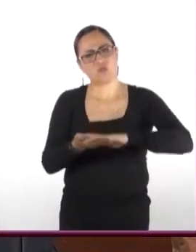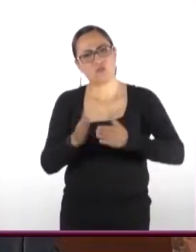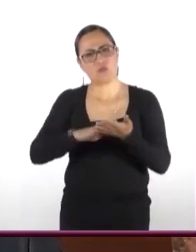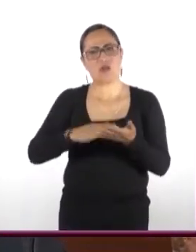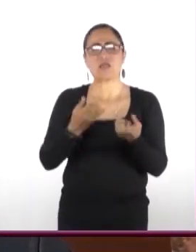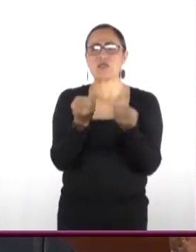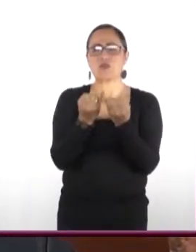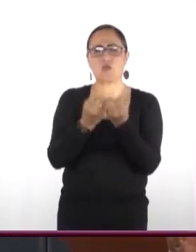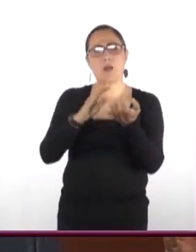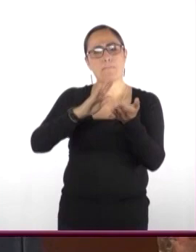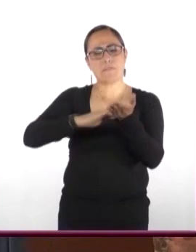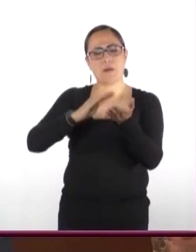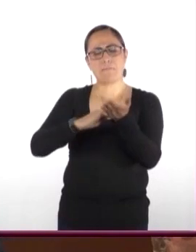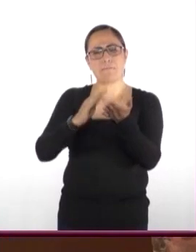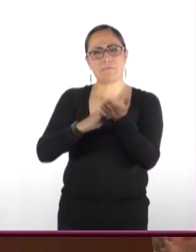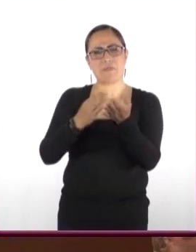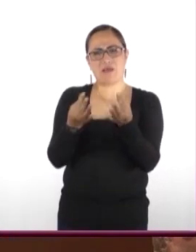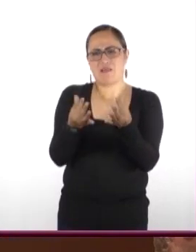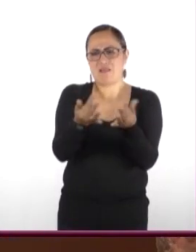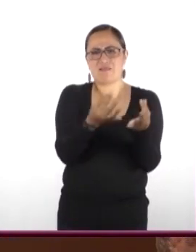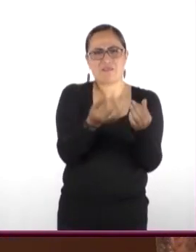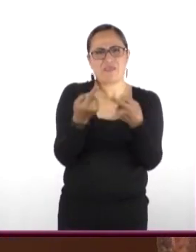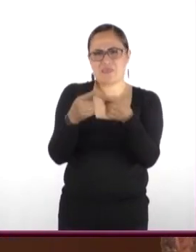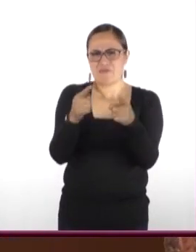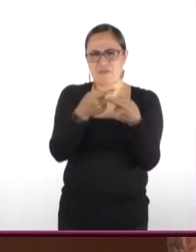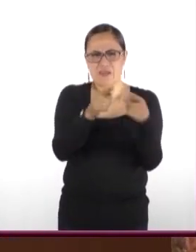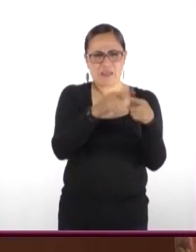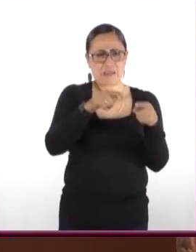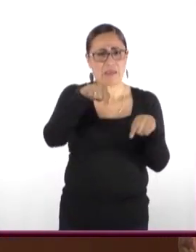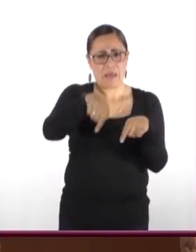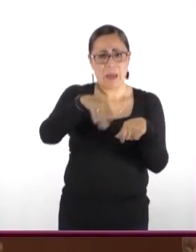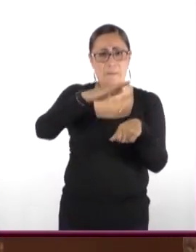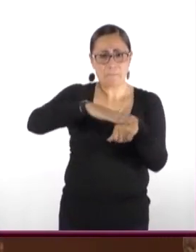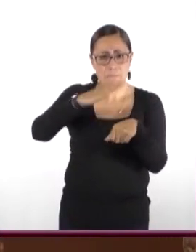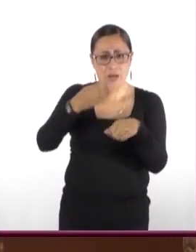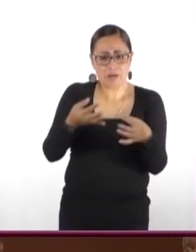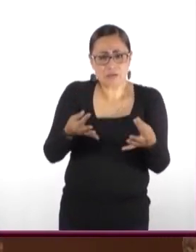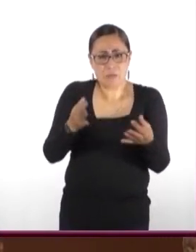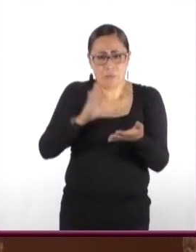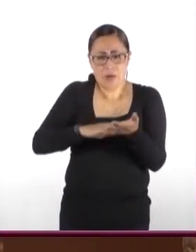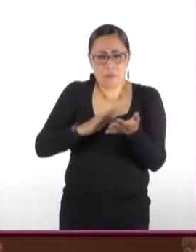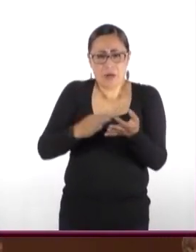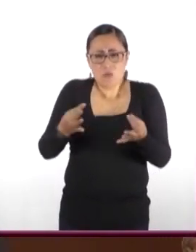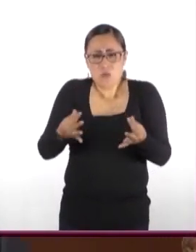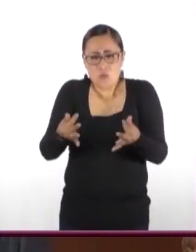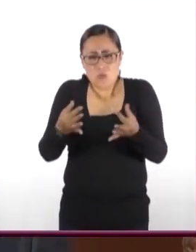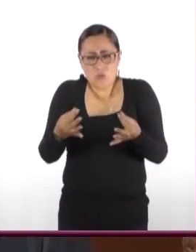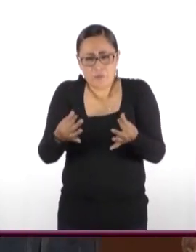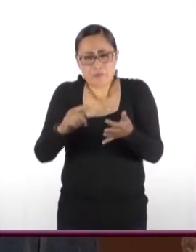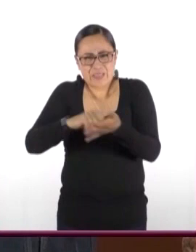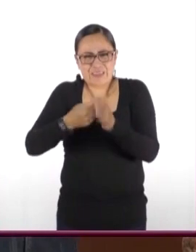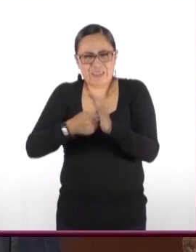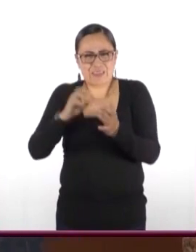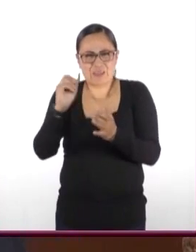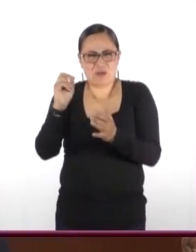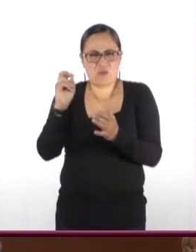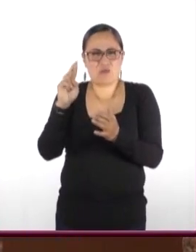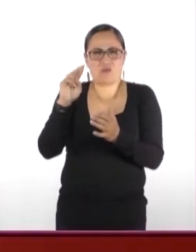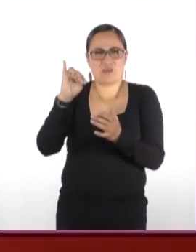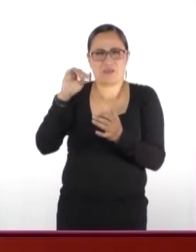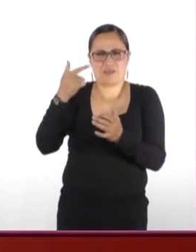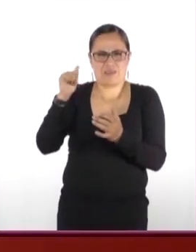qué se usan los diferentes tipos de papel? ¿Existirá un papel más delgado que el del origami? Ya sé qué preguntarle,